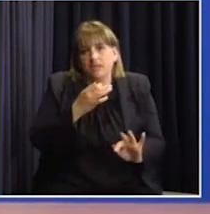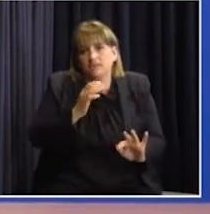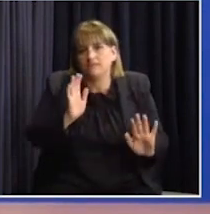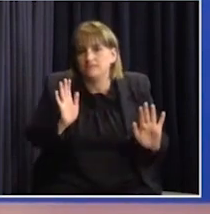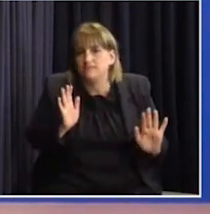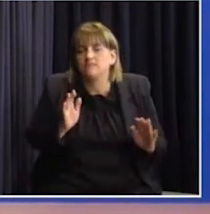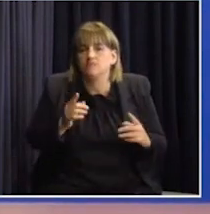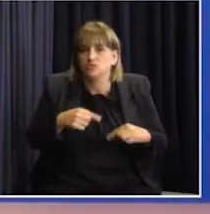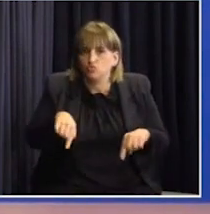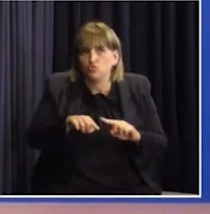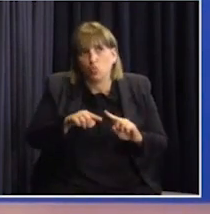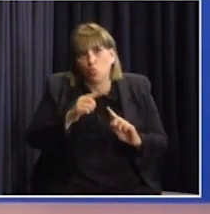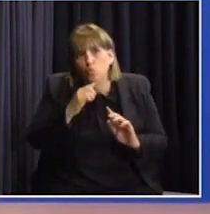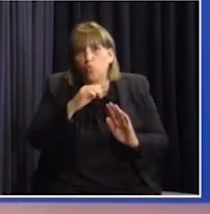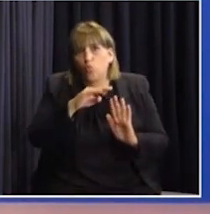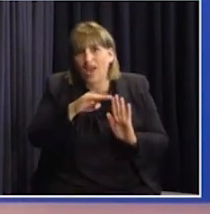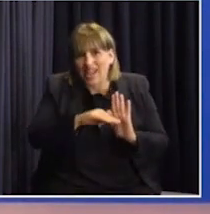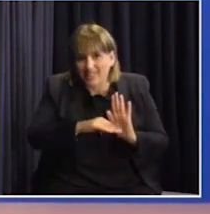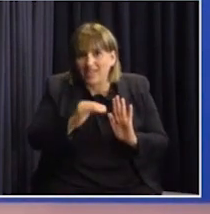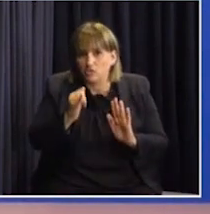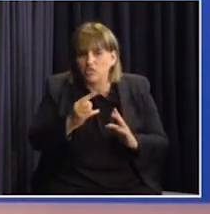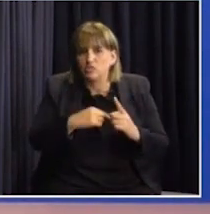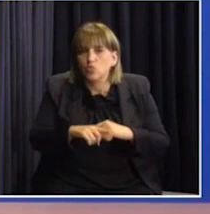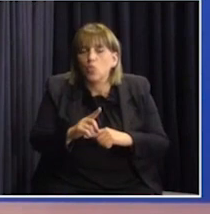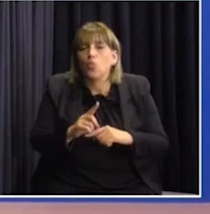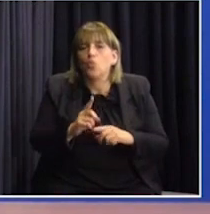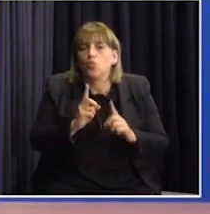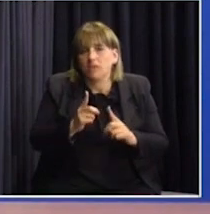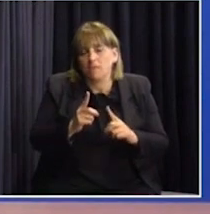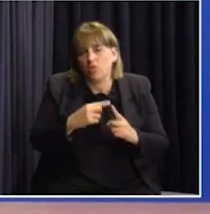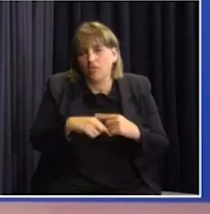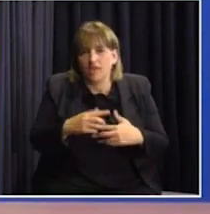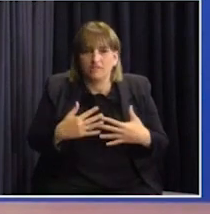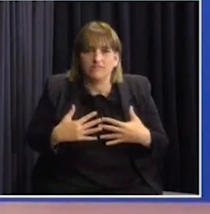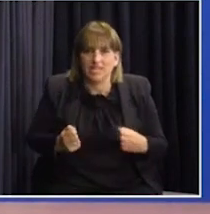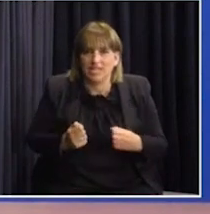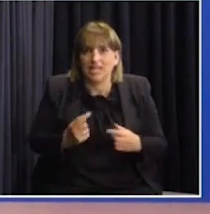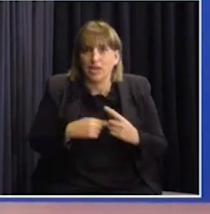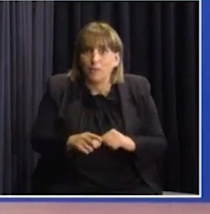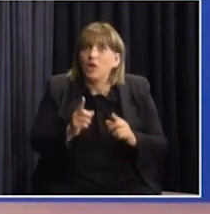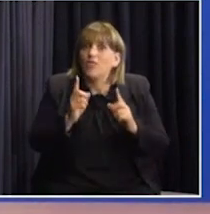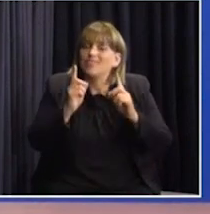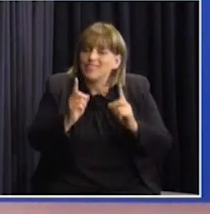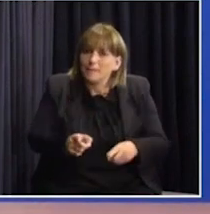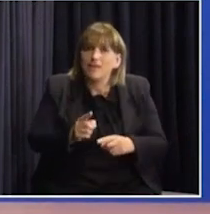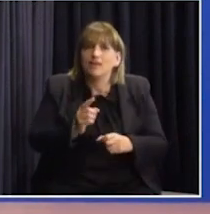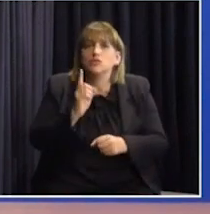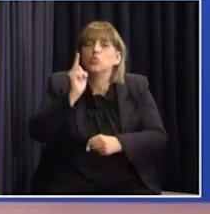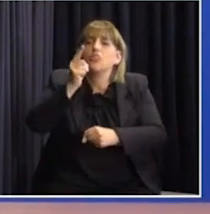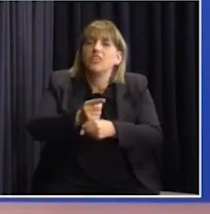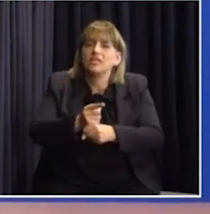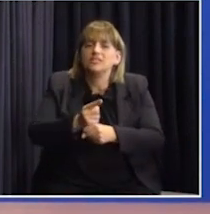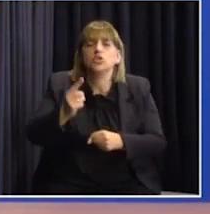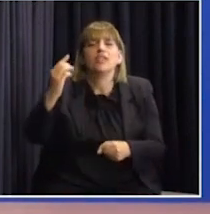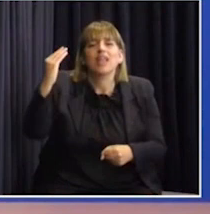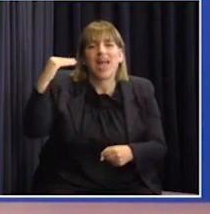cuyo calendario tiene un componente sanitario como decíamos y también tiene un componente de las decisiones de las